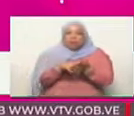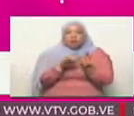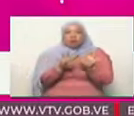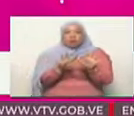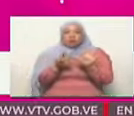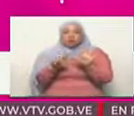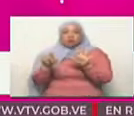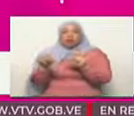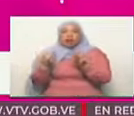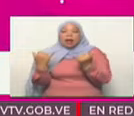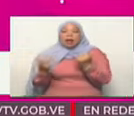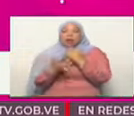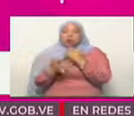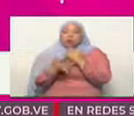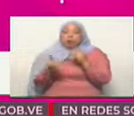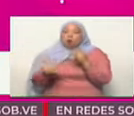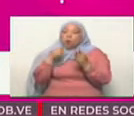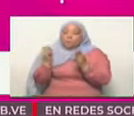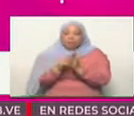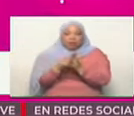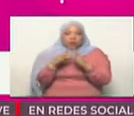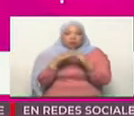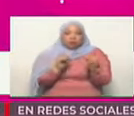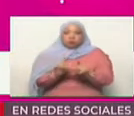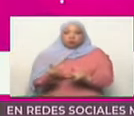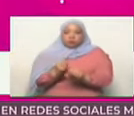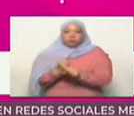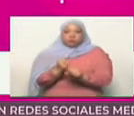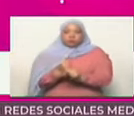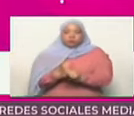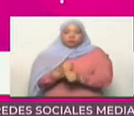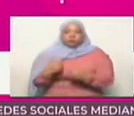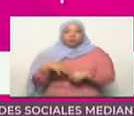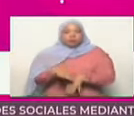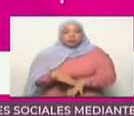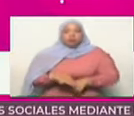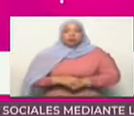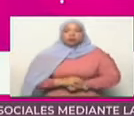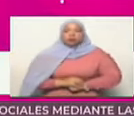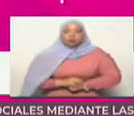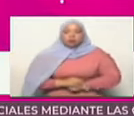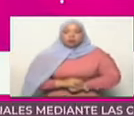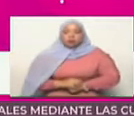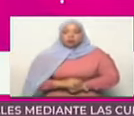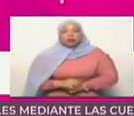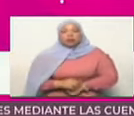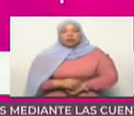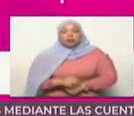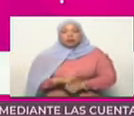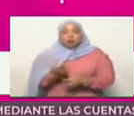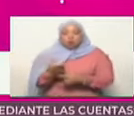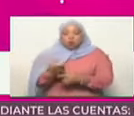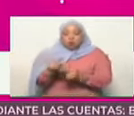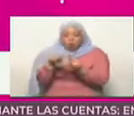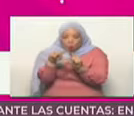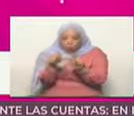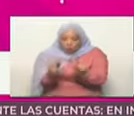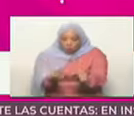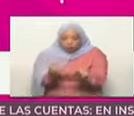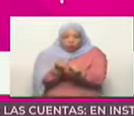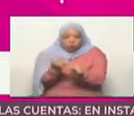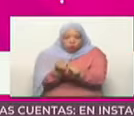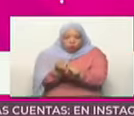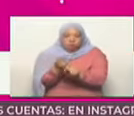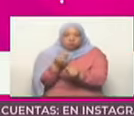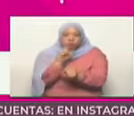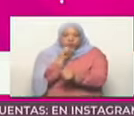paquetes tecnológicos completos. Hacemos cultivo integral, o sea, nosotros maduramos sexualmente los mejillones,